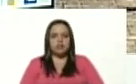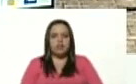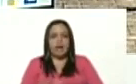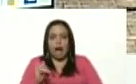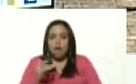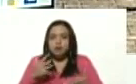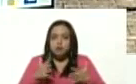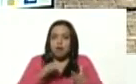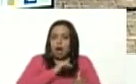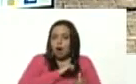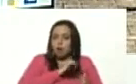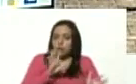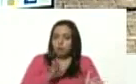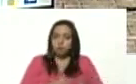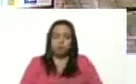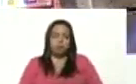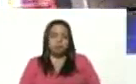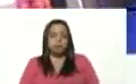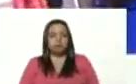asustado.